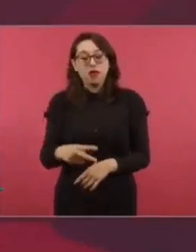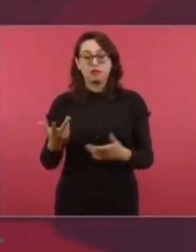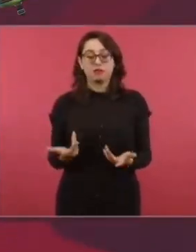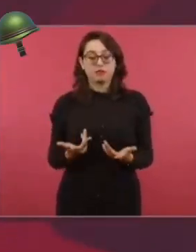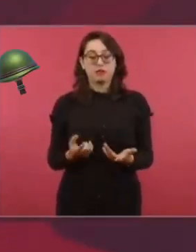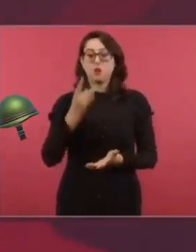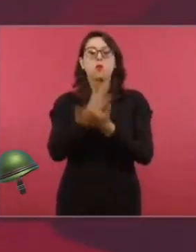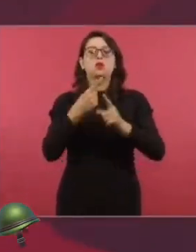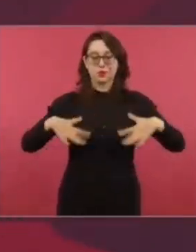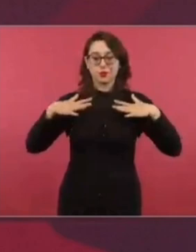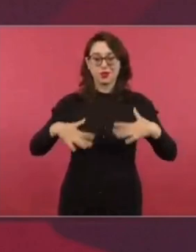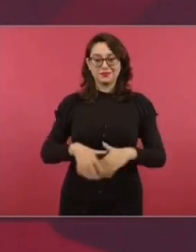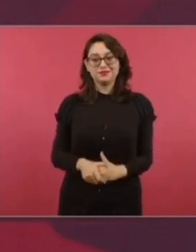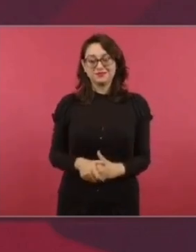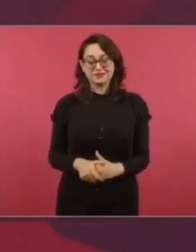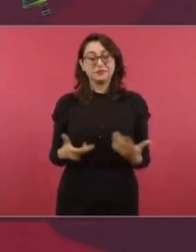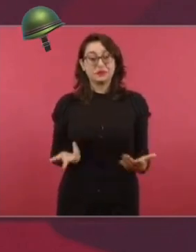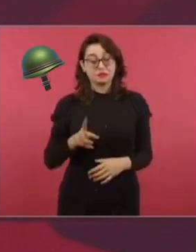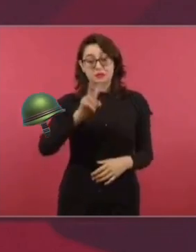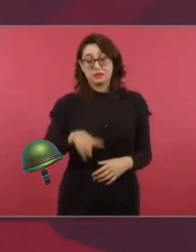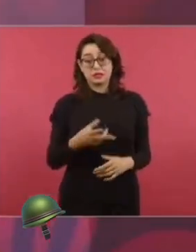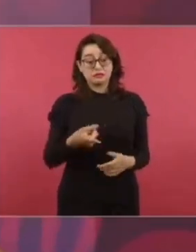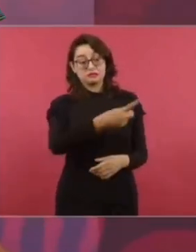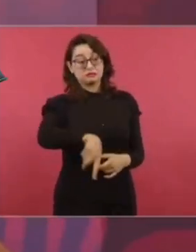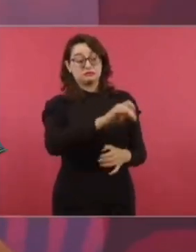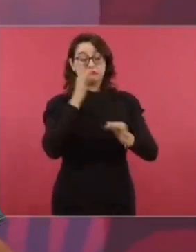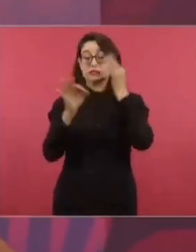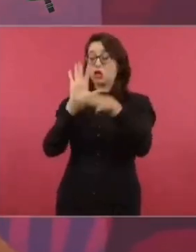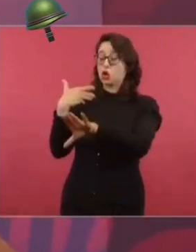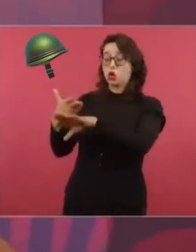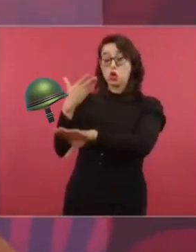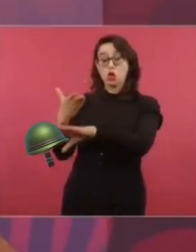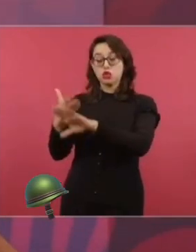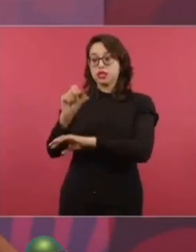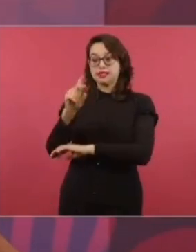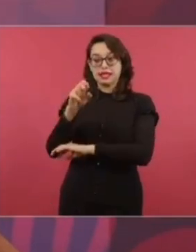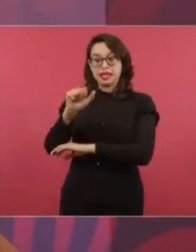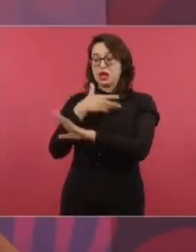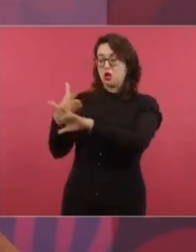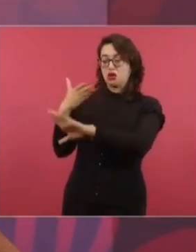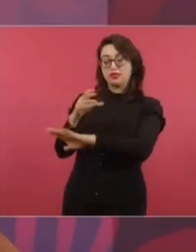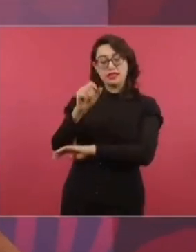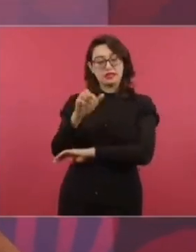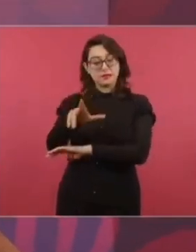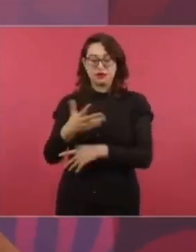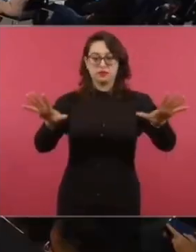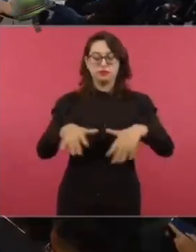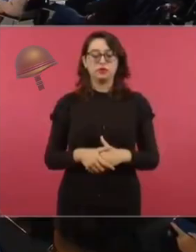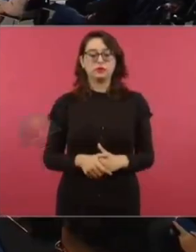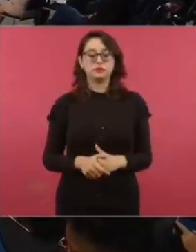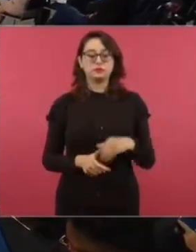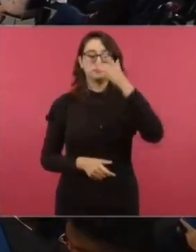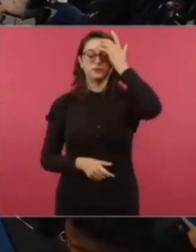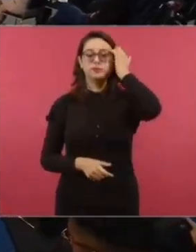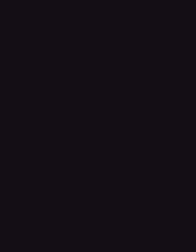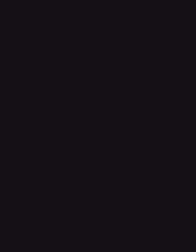porque hay toda una campaña de prestigio y tenemos que cuidar estas instituciones